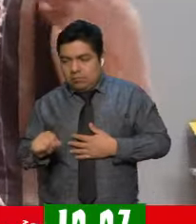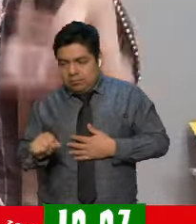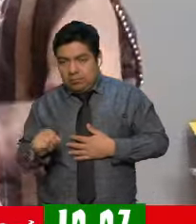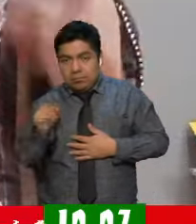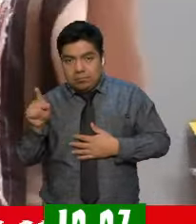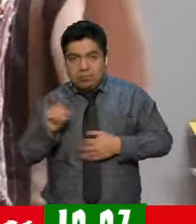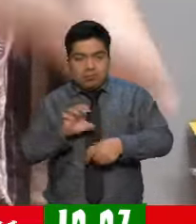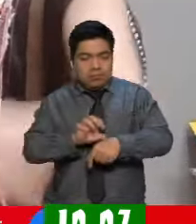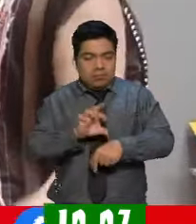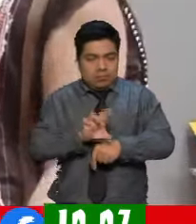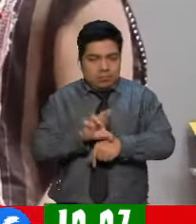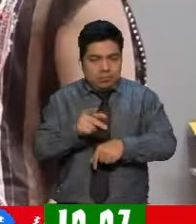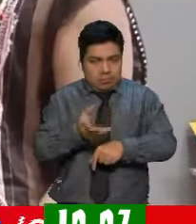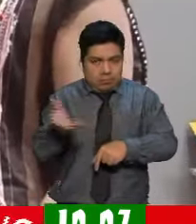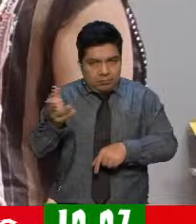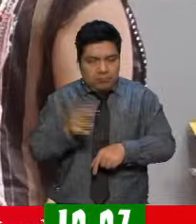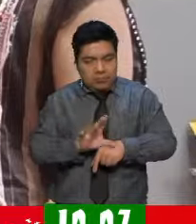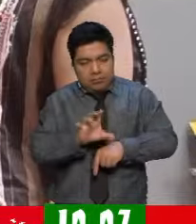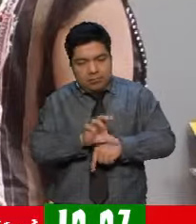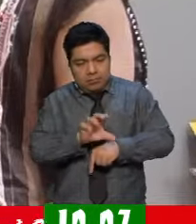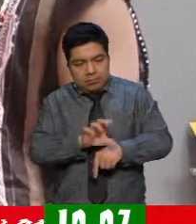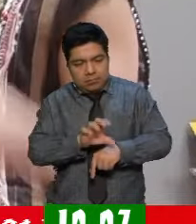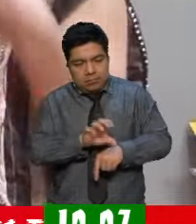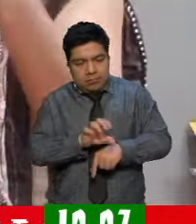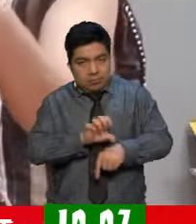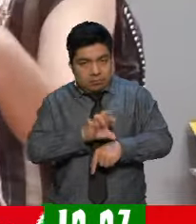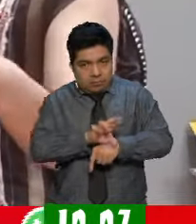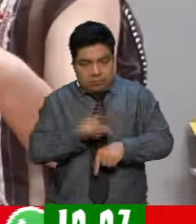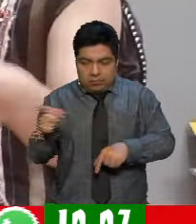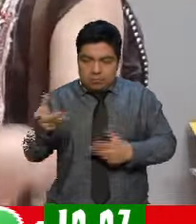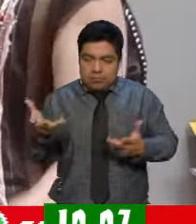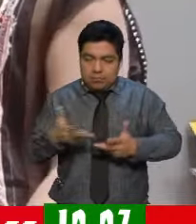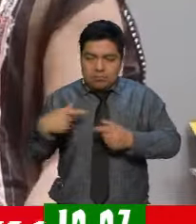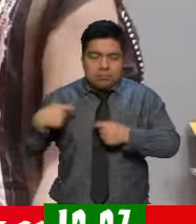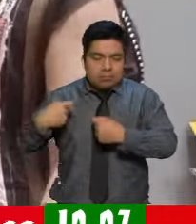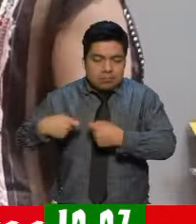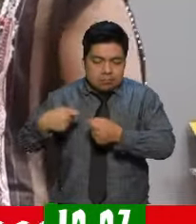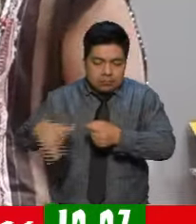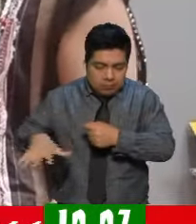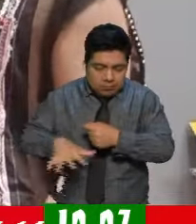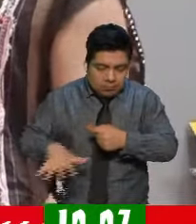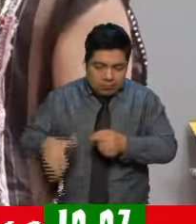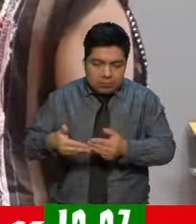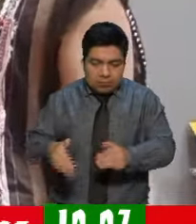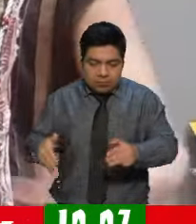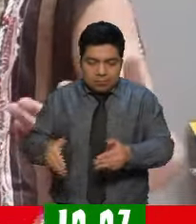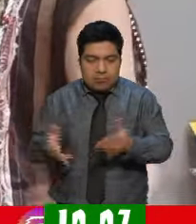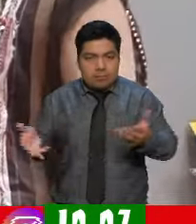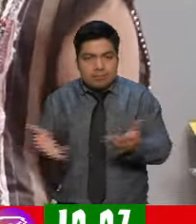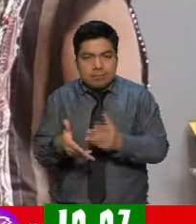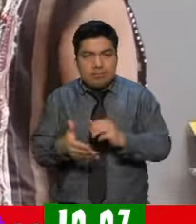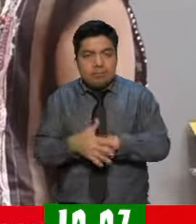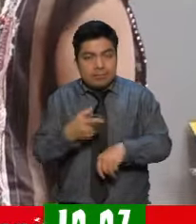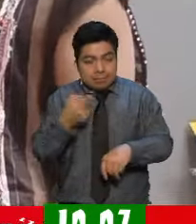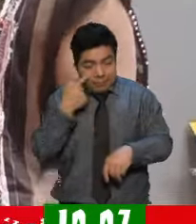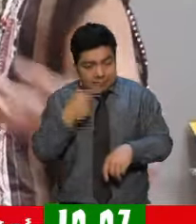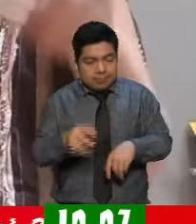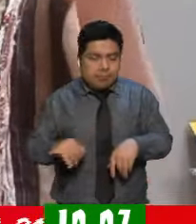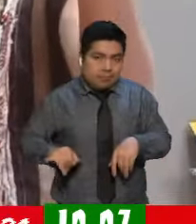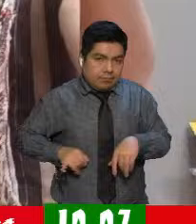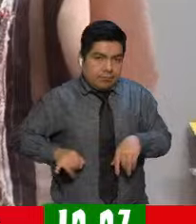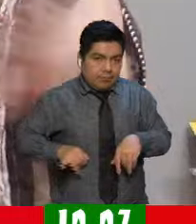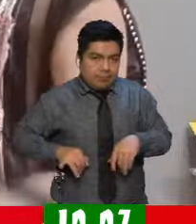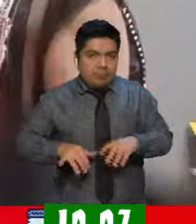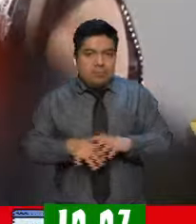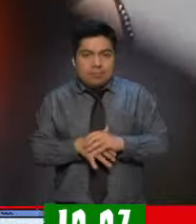banda de Ecuador que hace música muy tradicional, muy de su región también. Entonces, pues está interesante, ¿no? Lo que